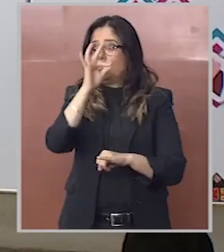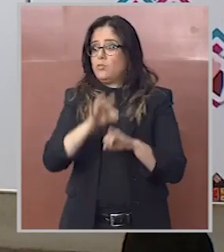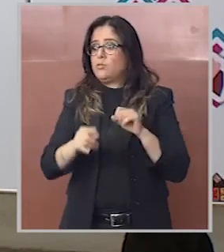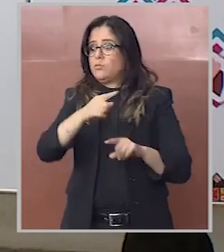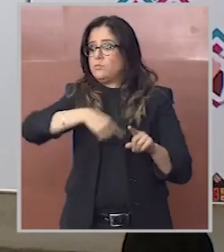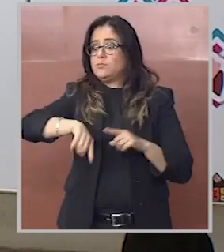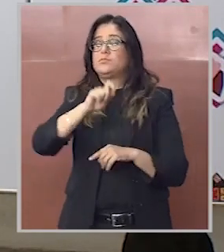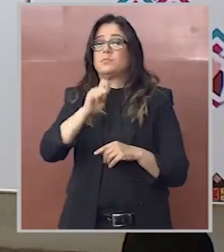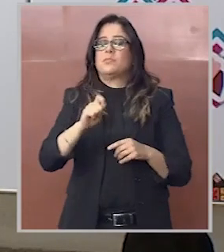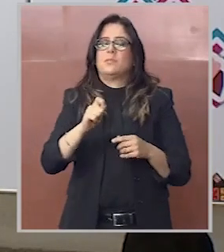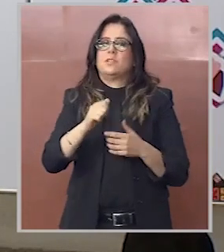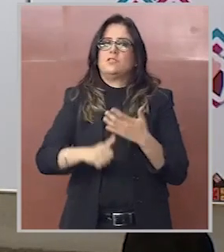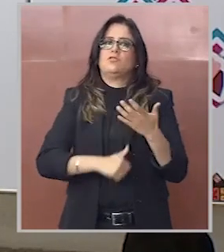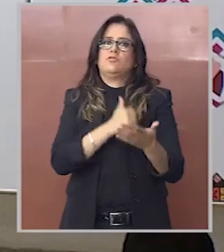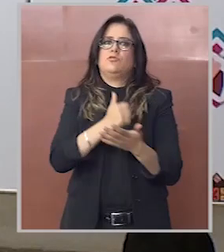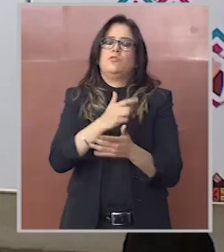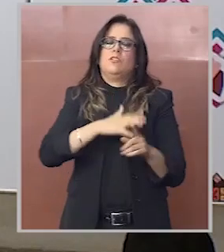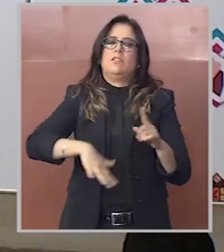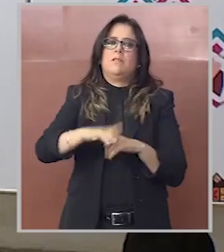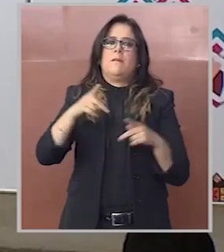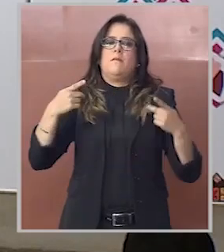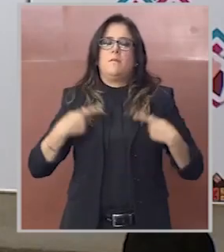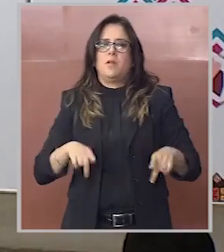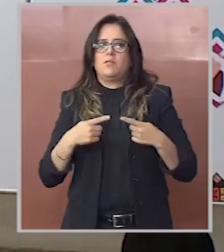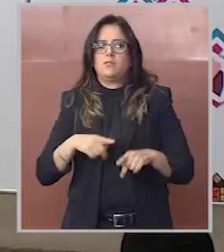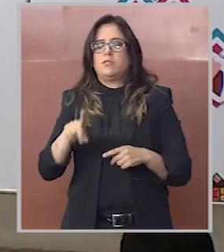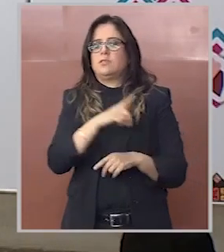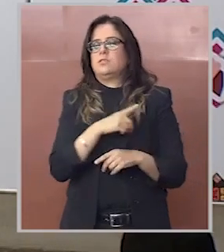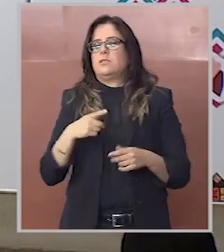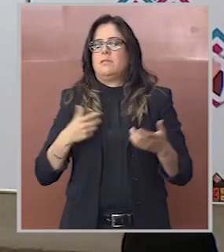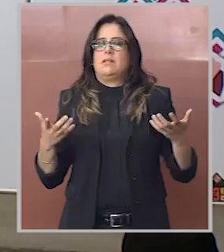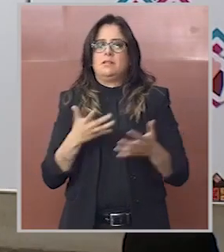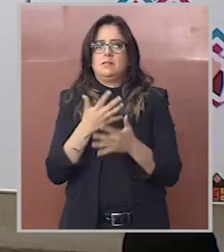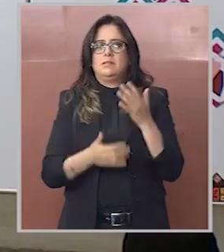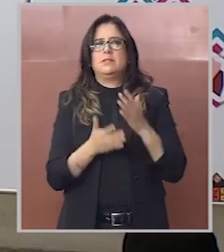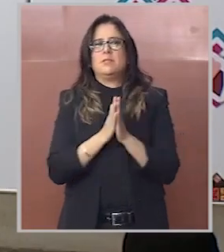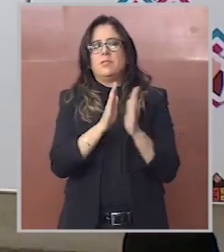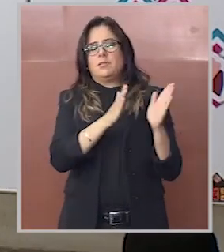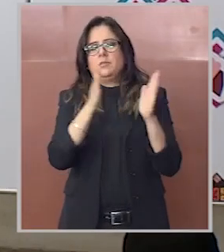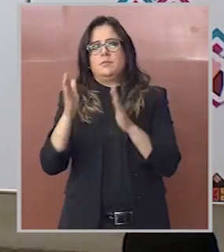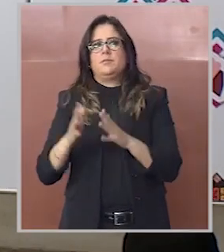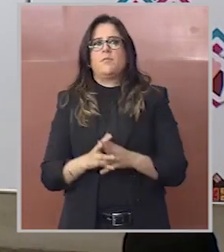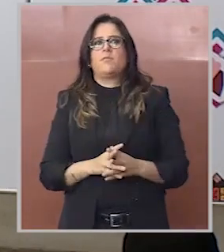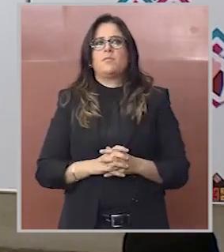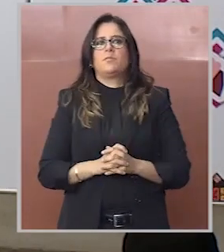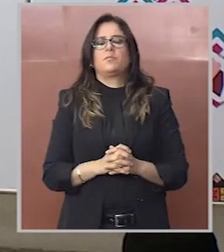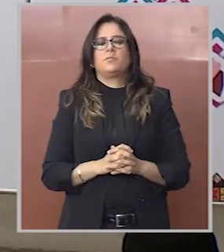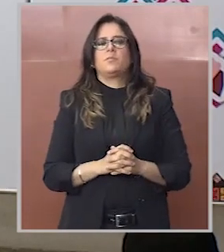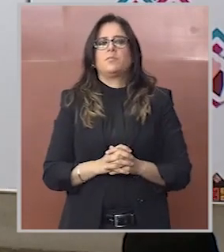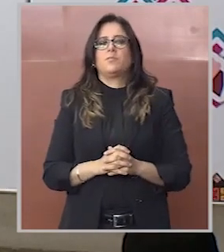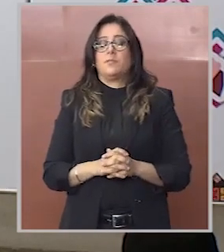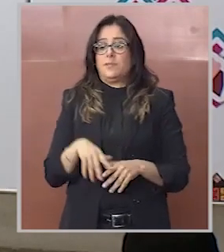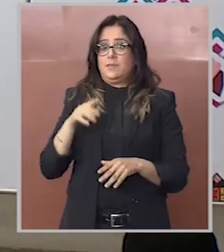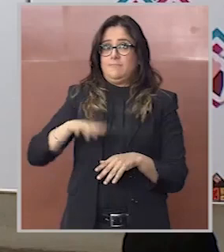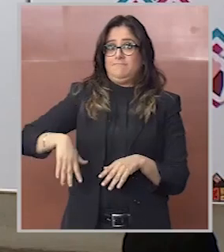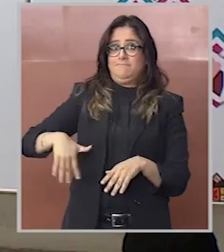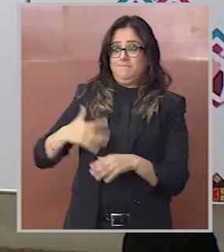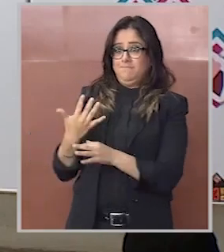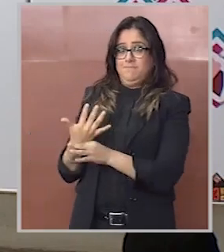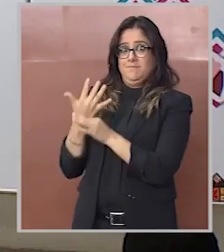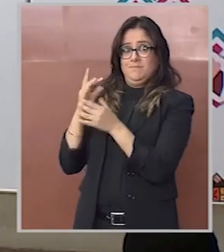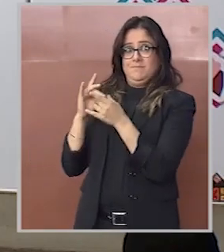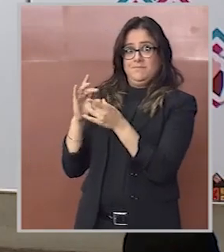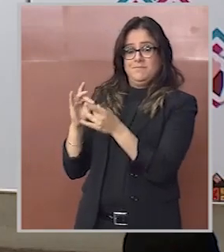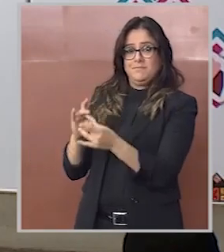tenemos también que hacer eso adelante dicho esto vamos al segundo tema qué obligaciones entonces hay para los